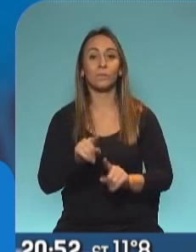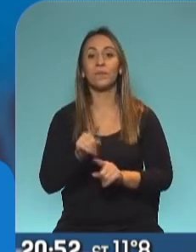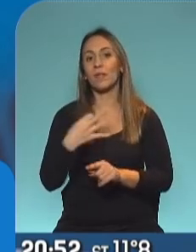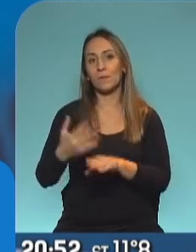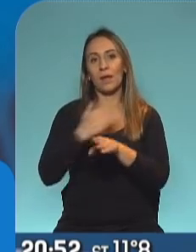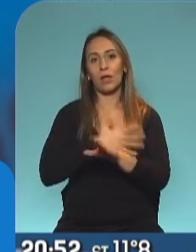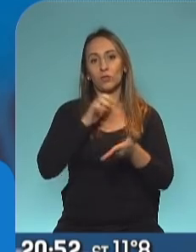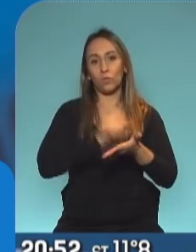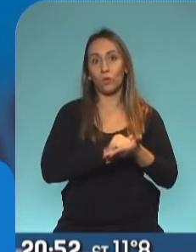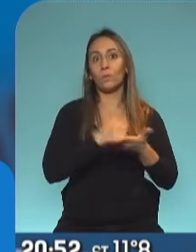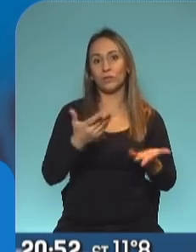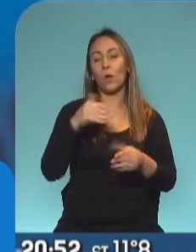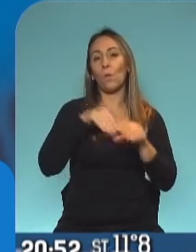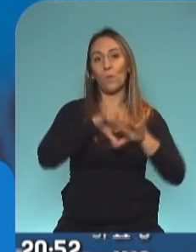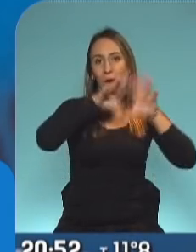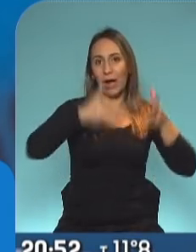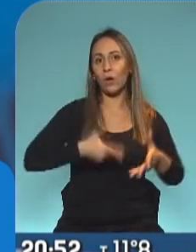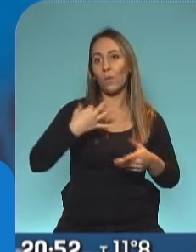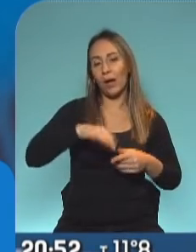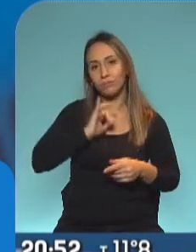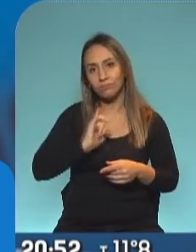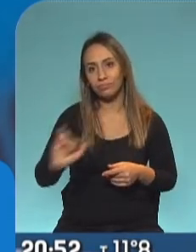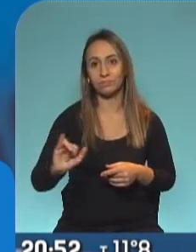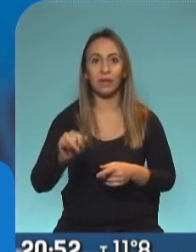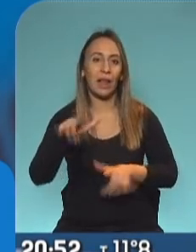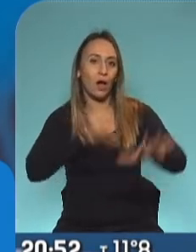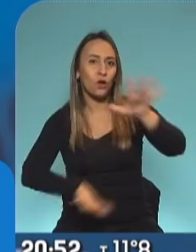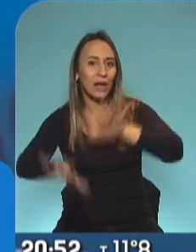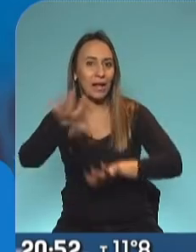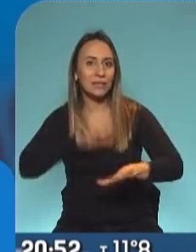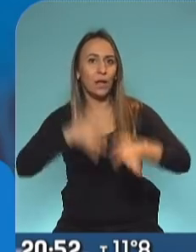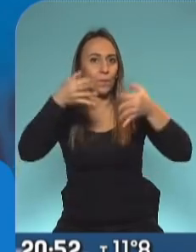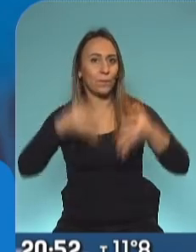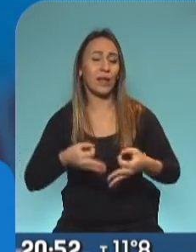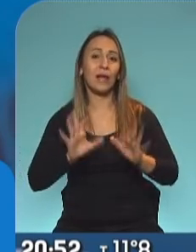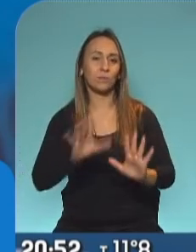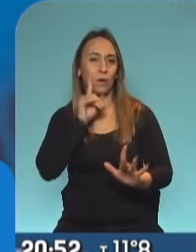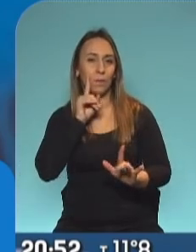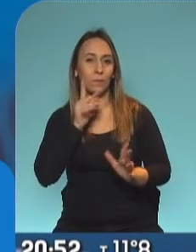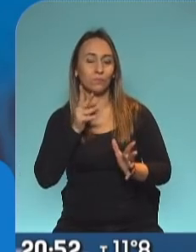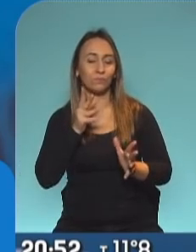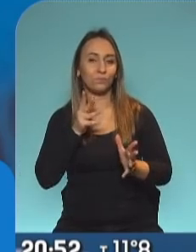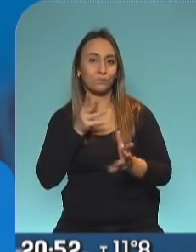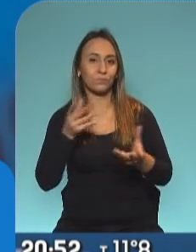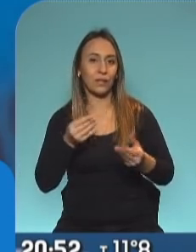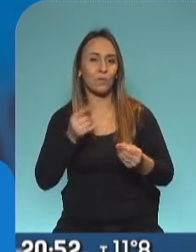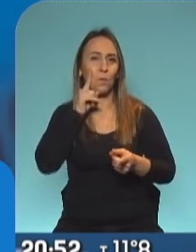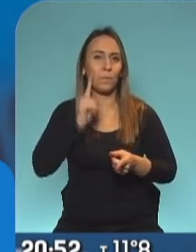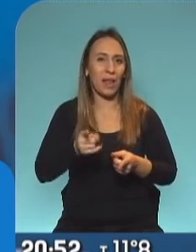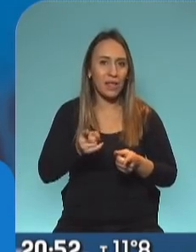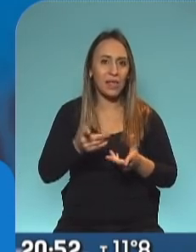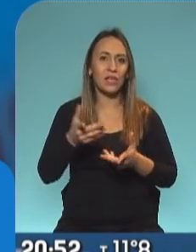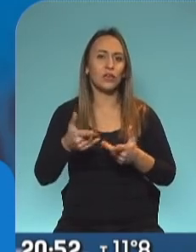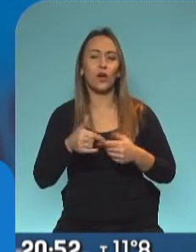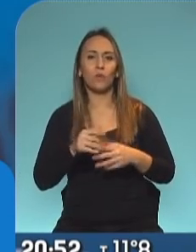estar comunicando también con ellos para poder hacerlo de manera que estemos ordenados y no correr ningún tiempo de riesgo en